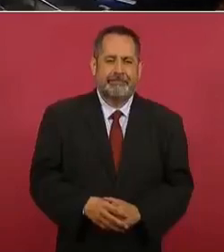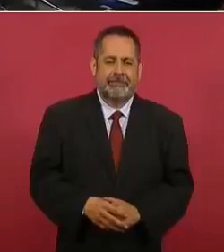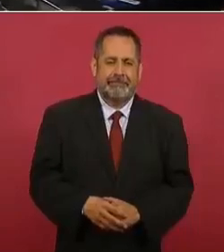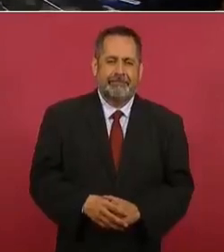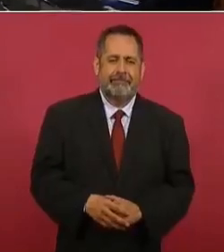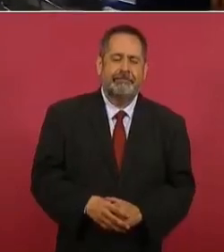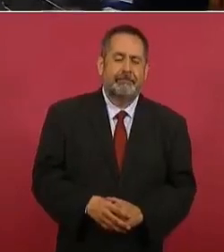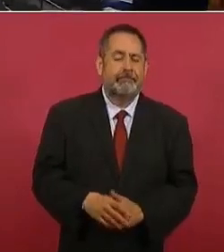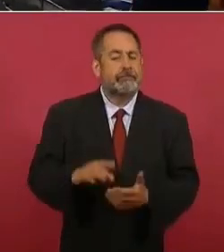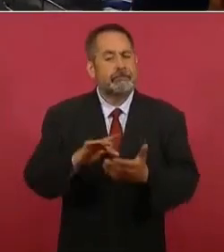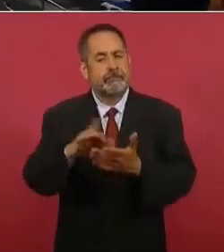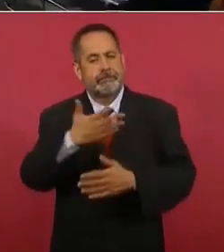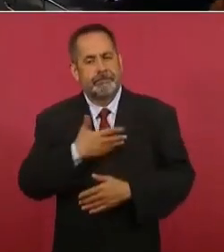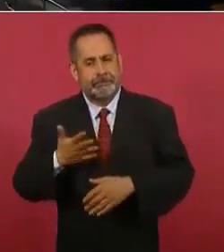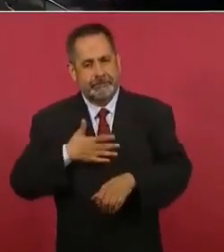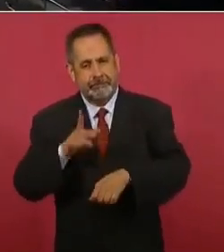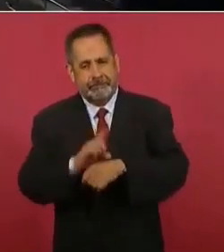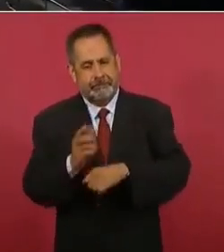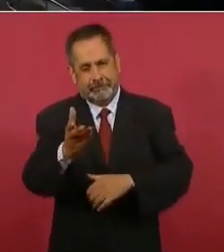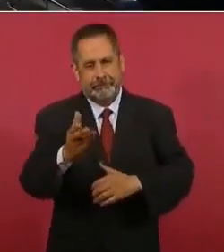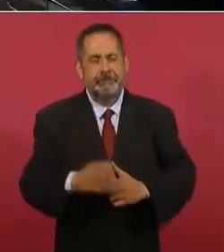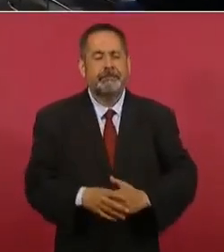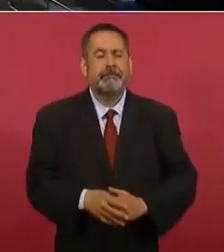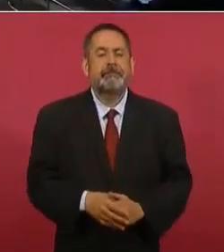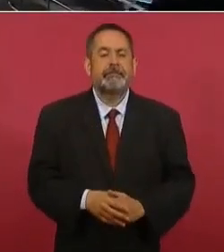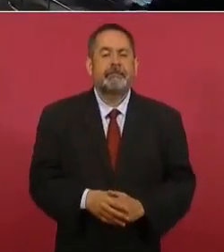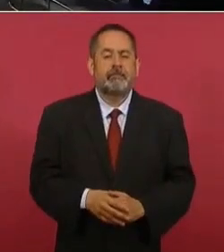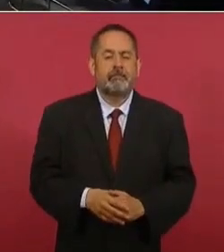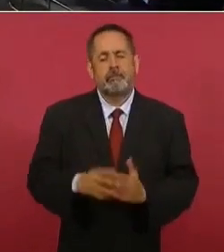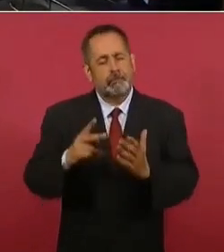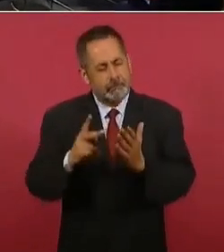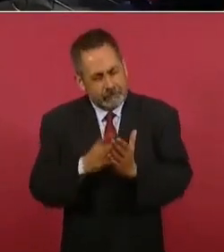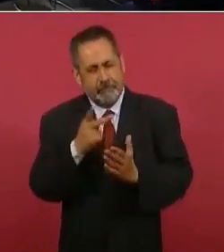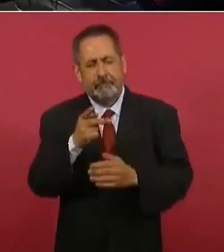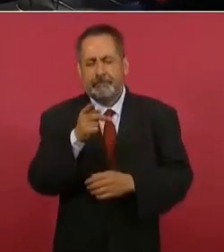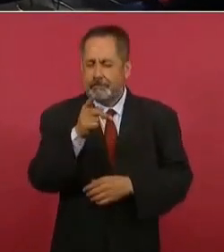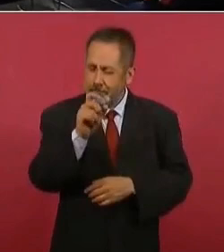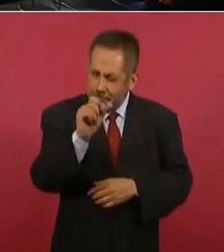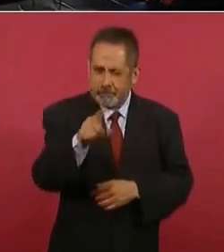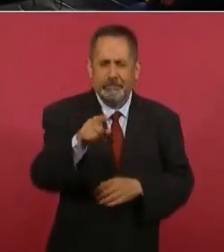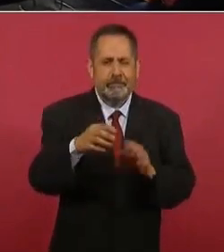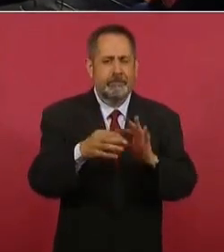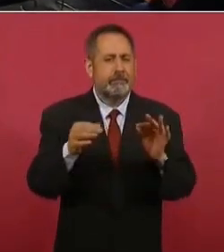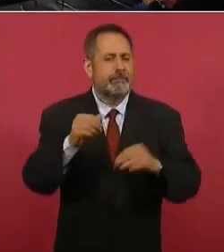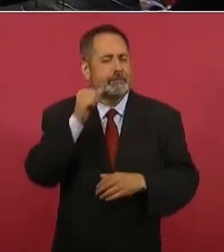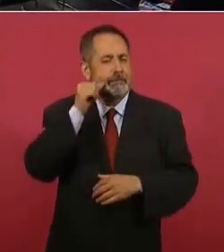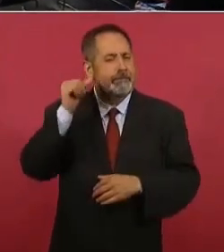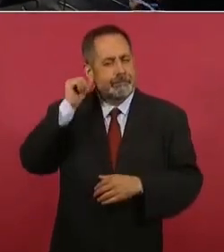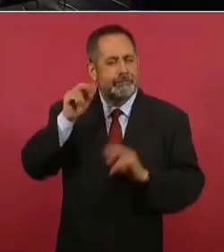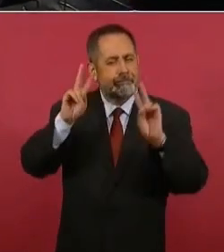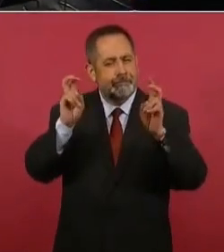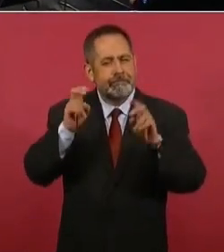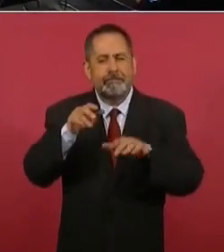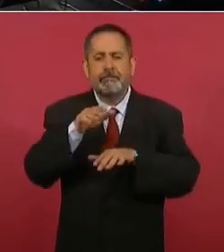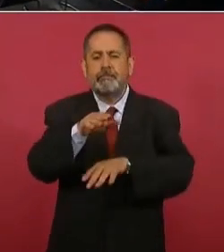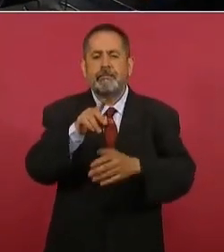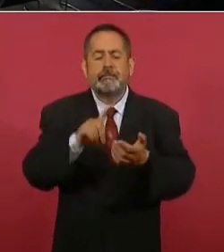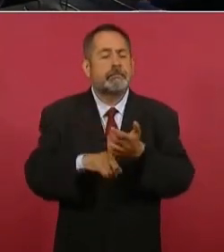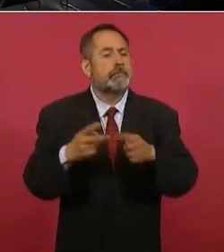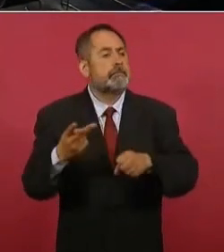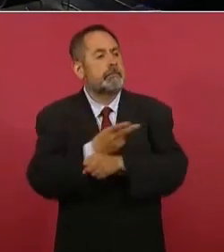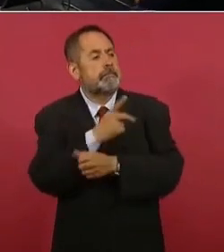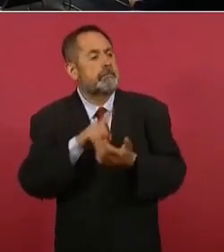Gracias, presidente. Buenos días. Quisiera preguntarle, insistir un poco en el tema que se abordó el día de ayer sobre los problemas que se